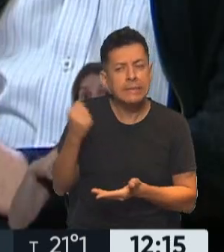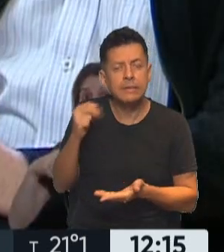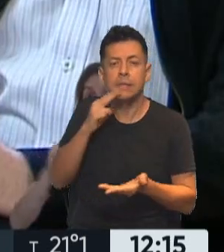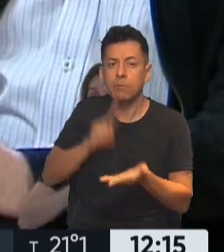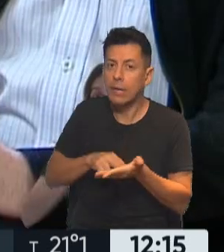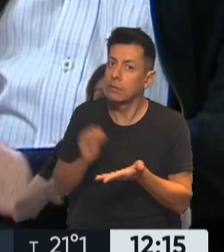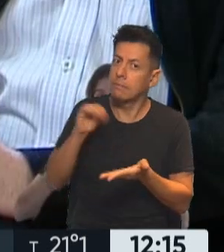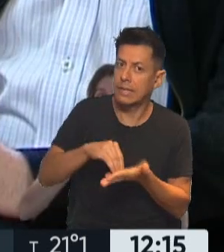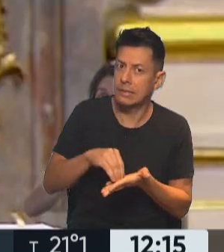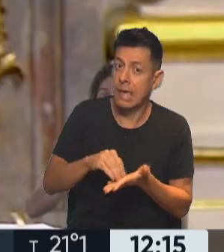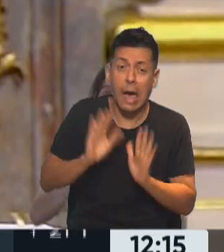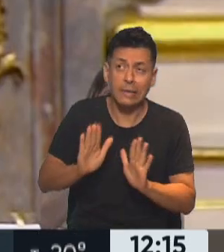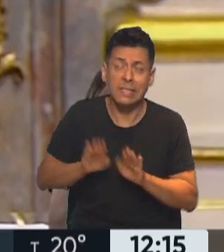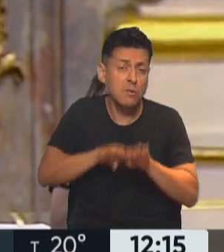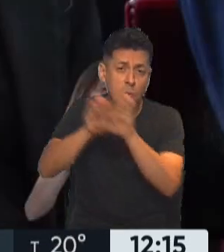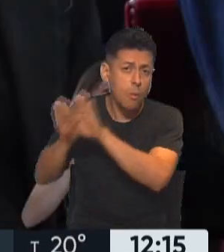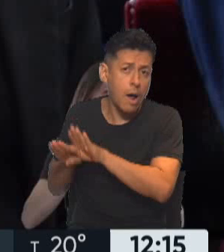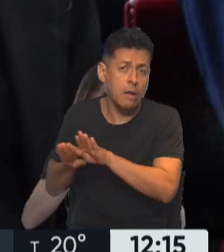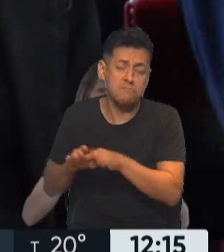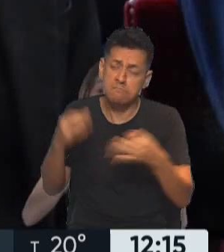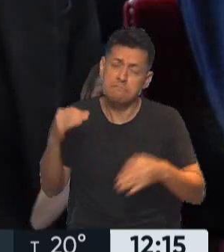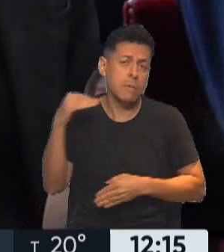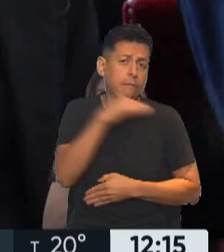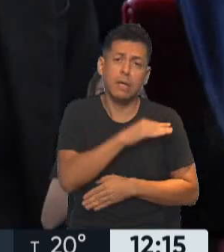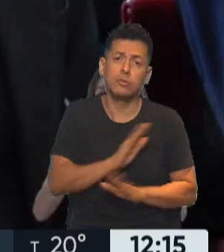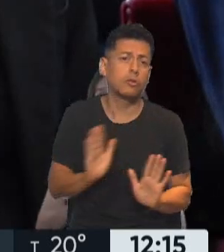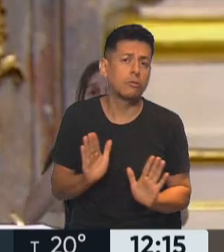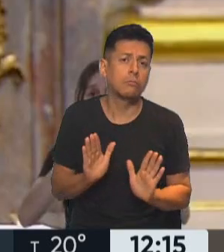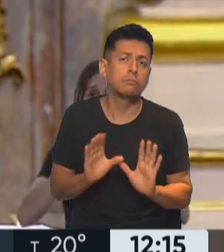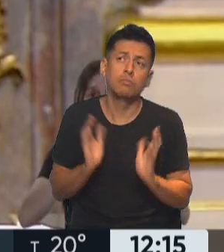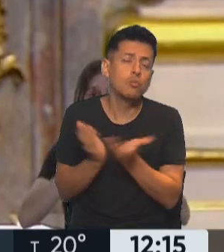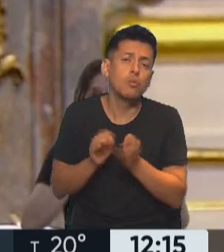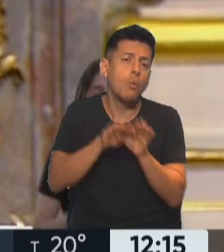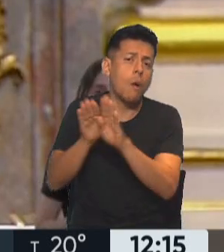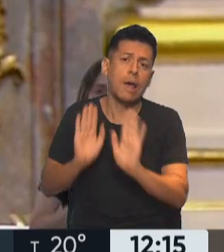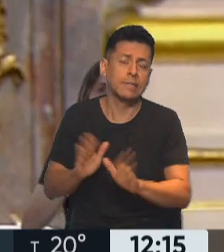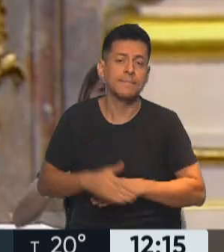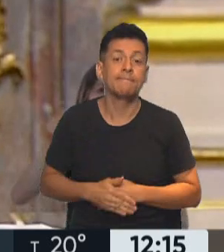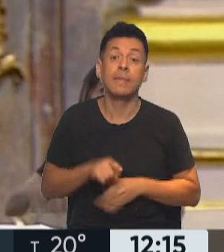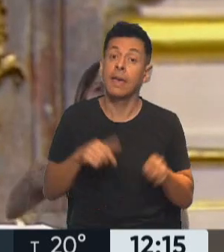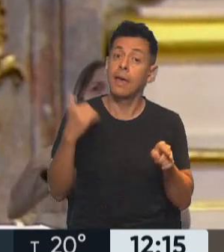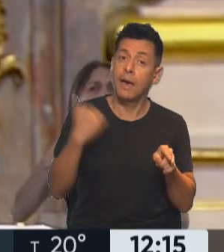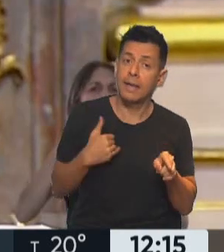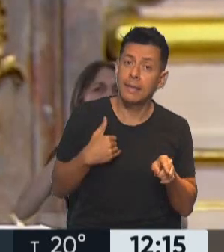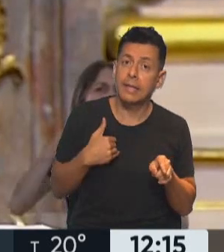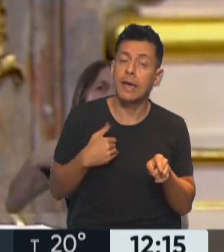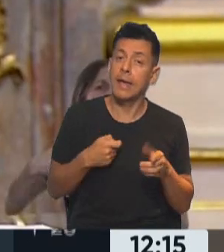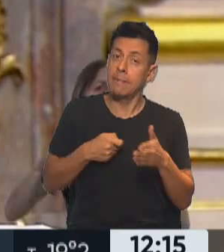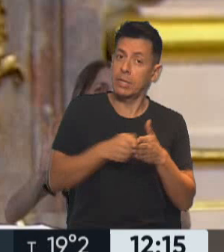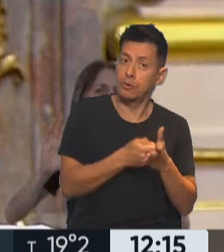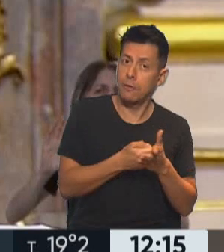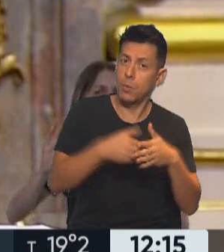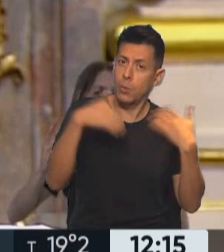más altas, y esto está perfectamente aceptado en todos lados. Argentina tiene una presión